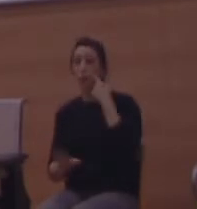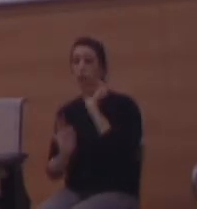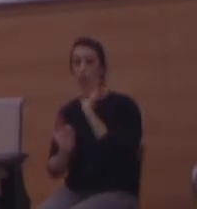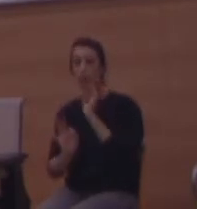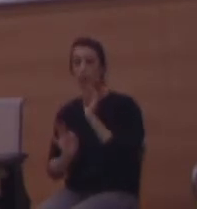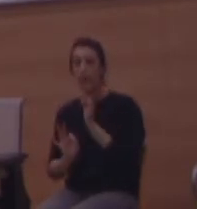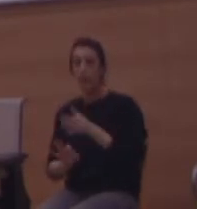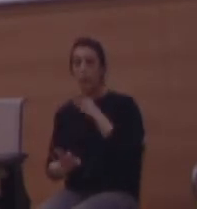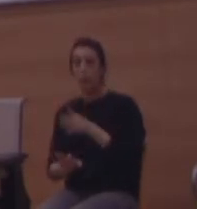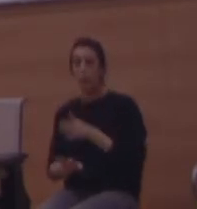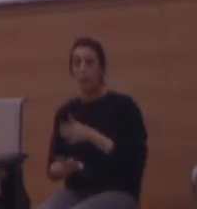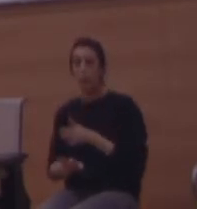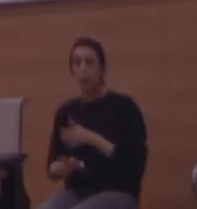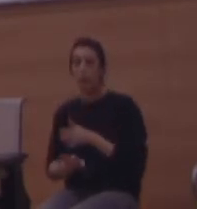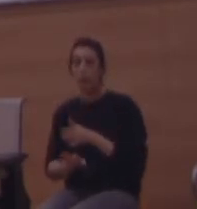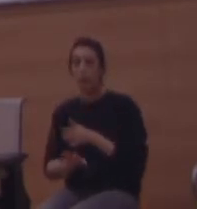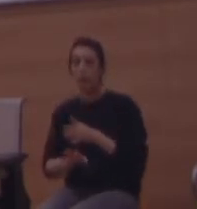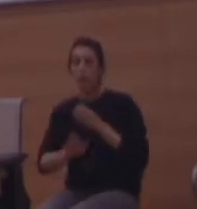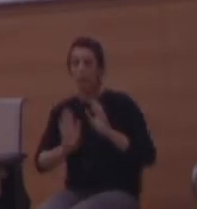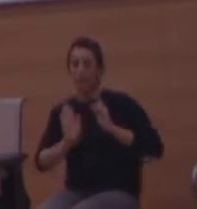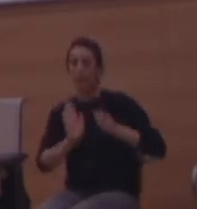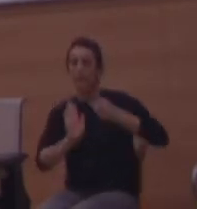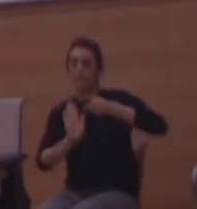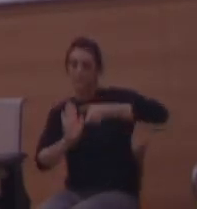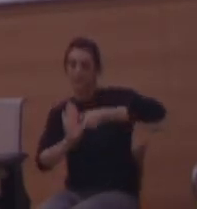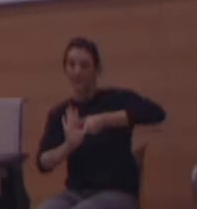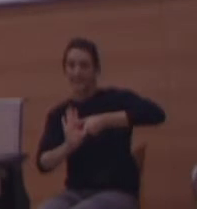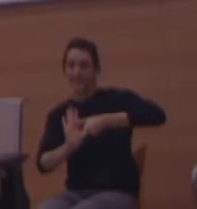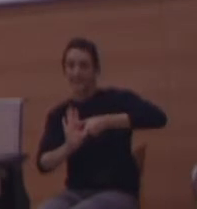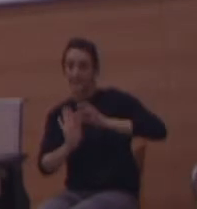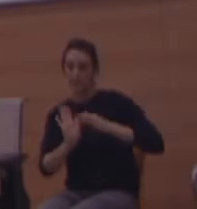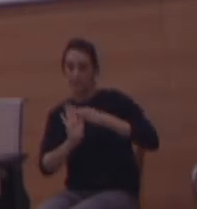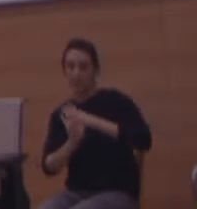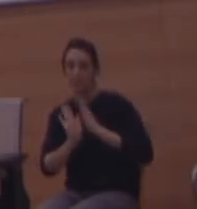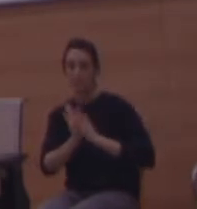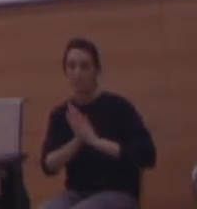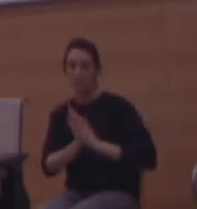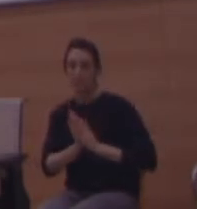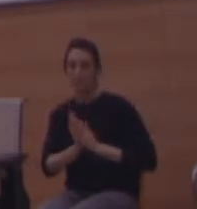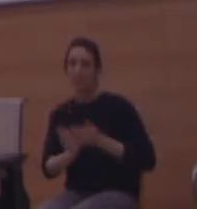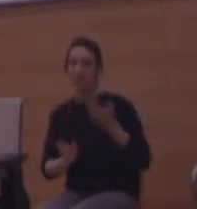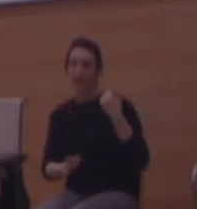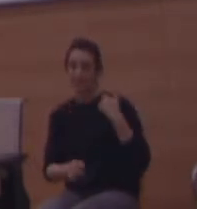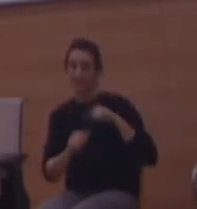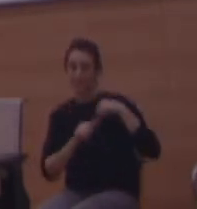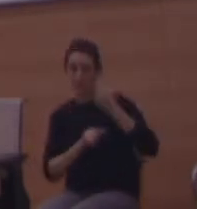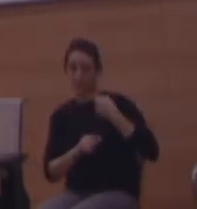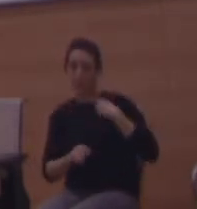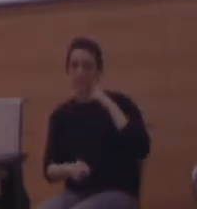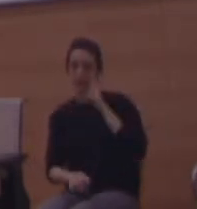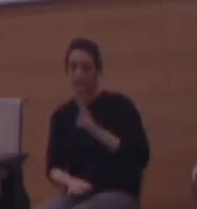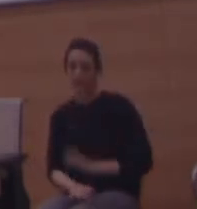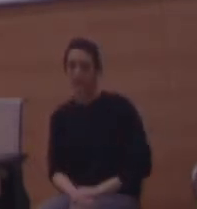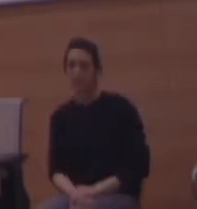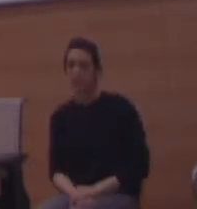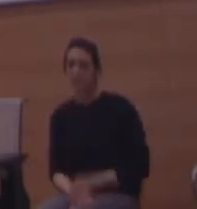los queratolíticos, parches callicidas o los típicos quitacallos que vamos a ver aquí en la imagen,